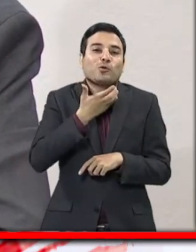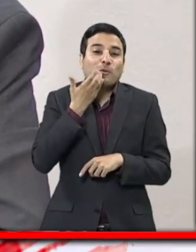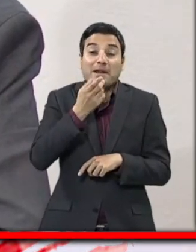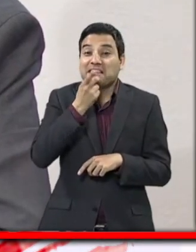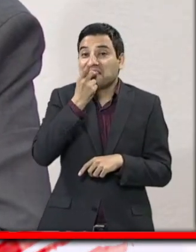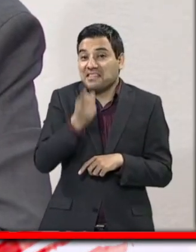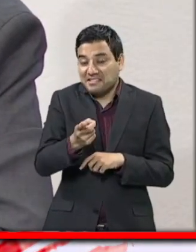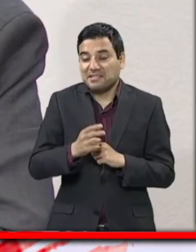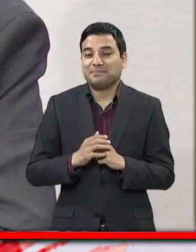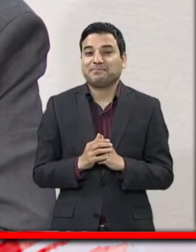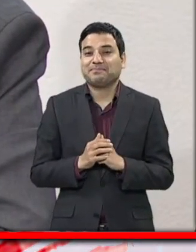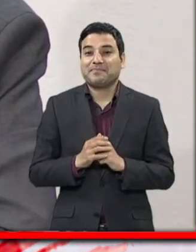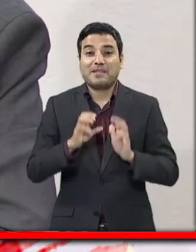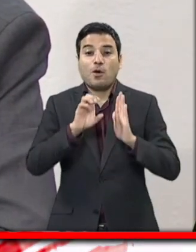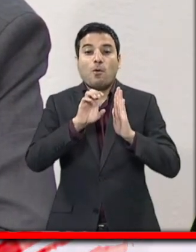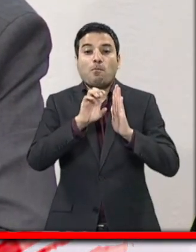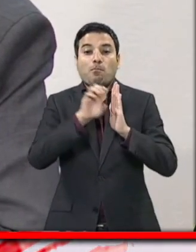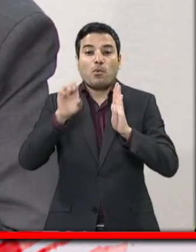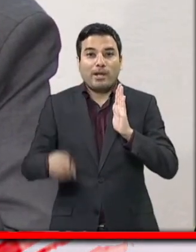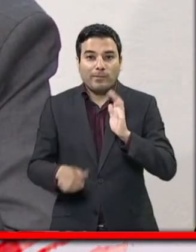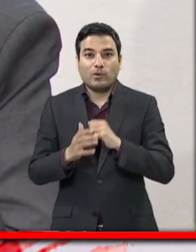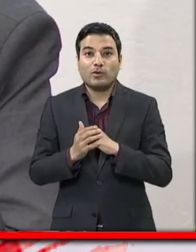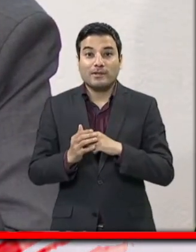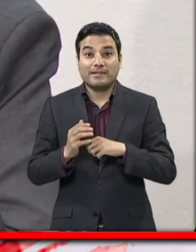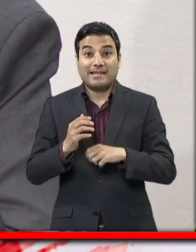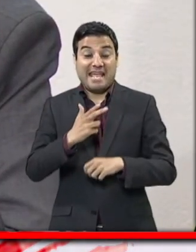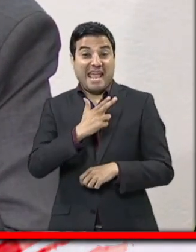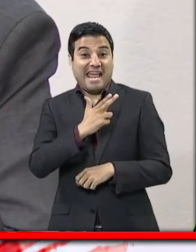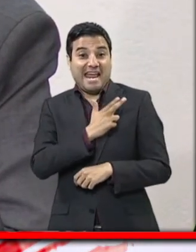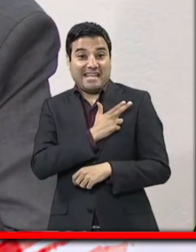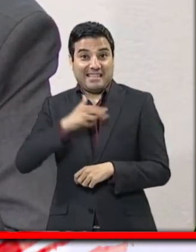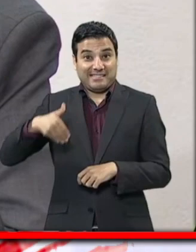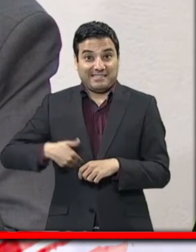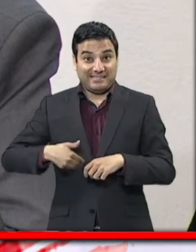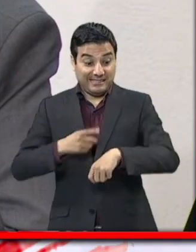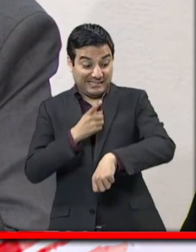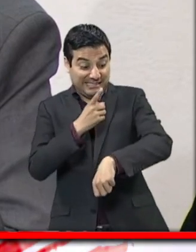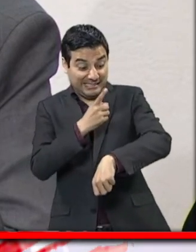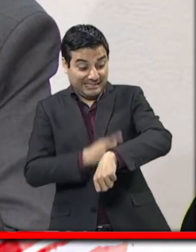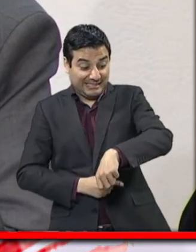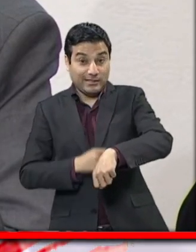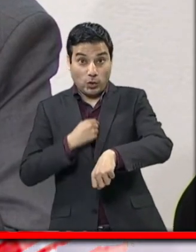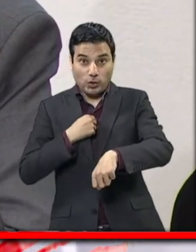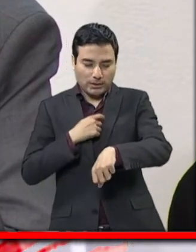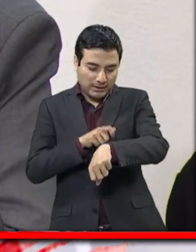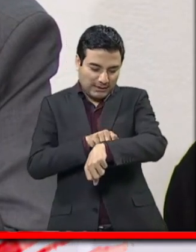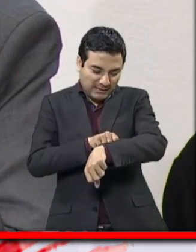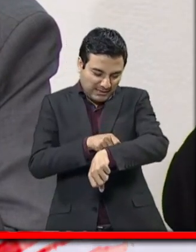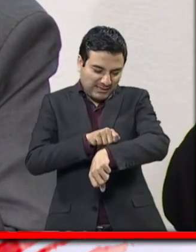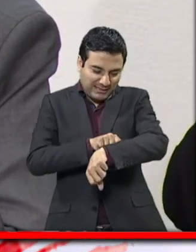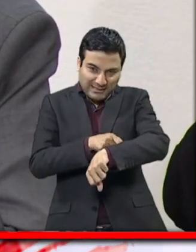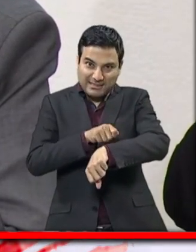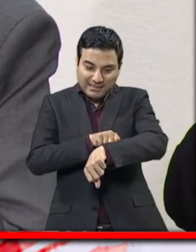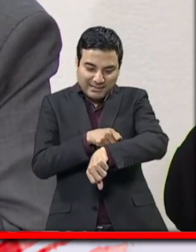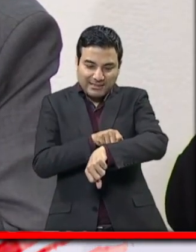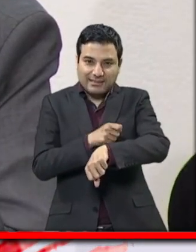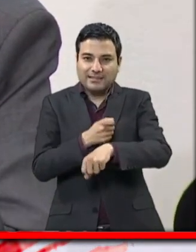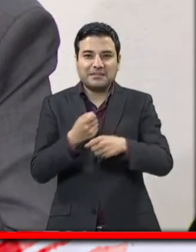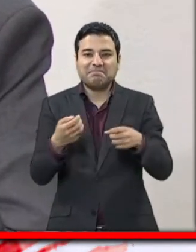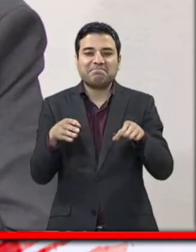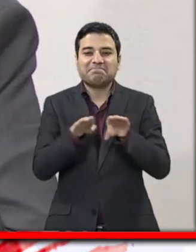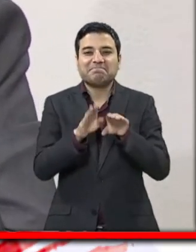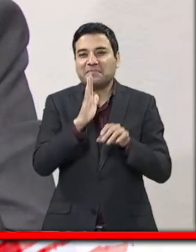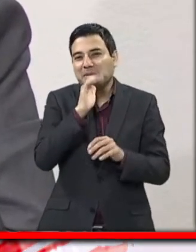se mantiene hurgando las heridas pues estas no van a cicatrizar nunca pues esto